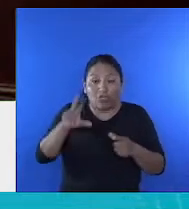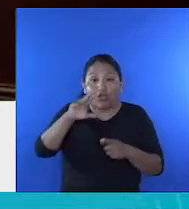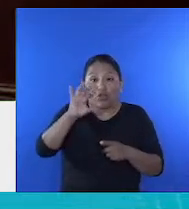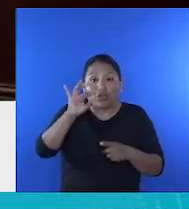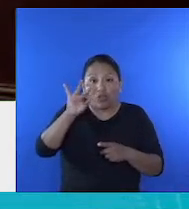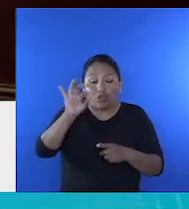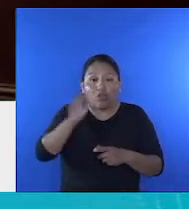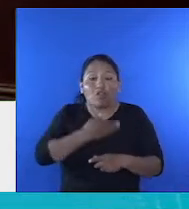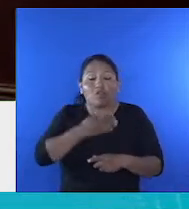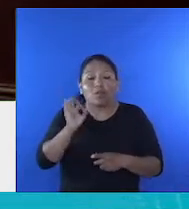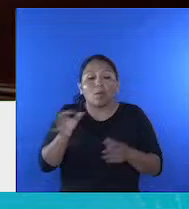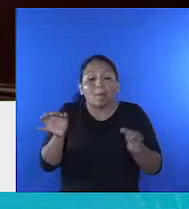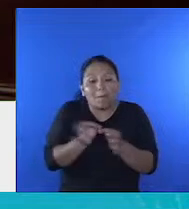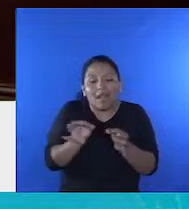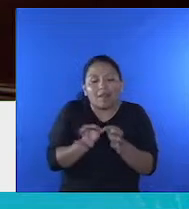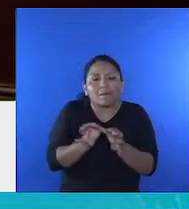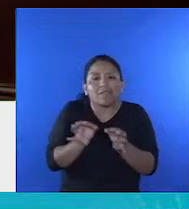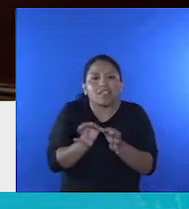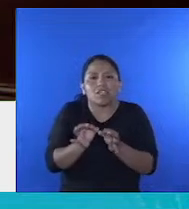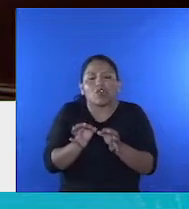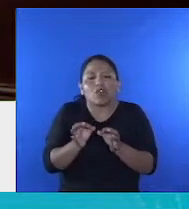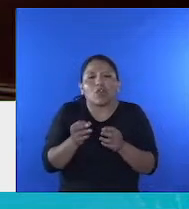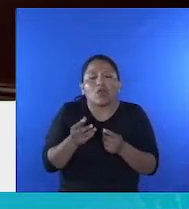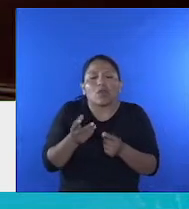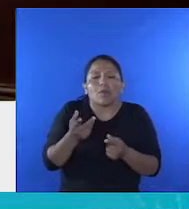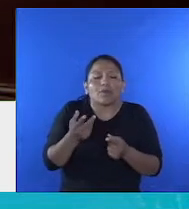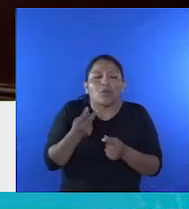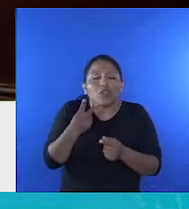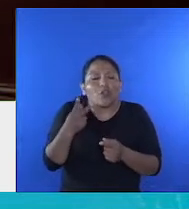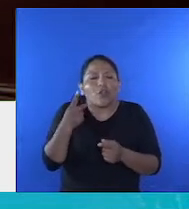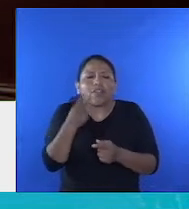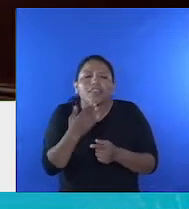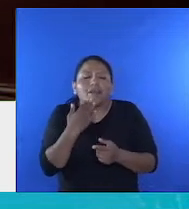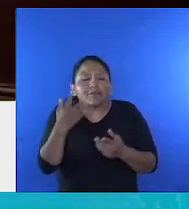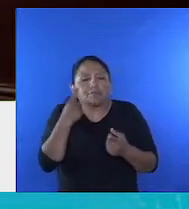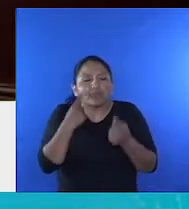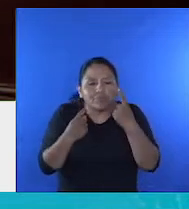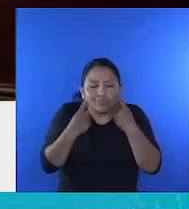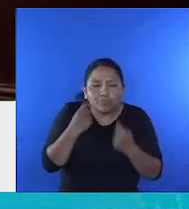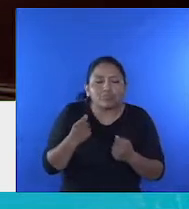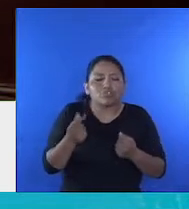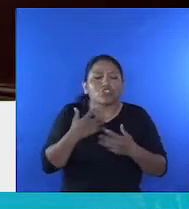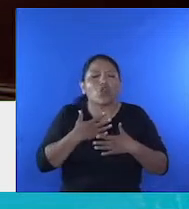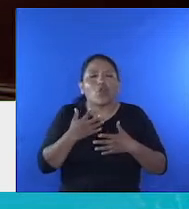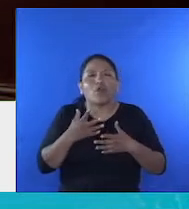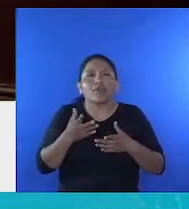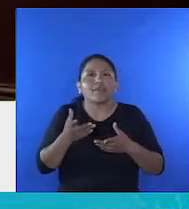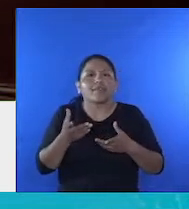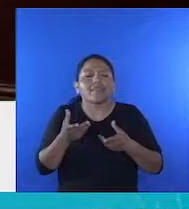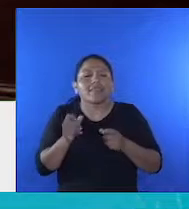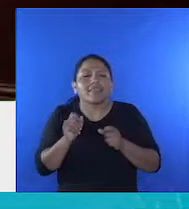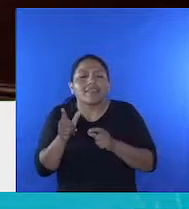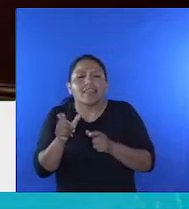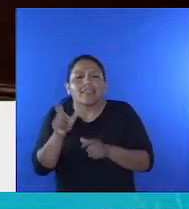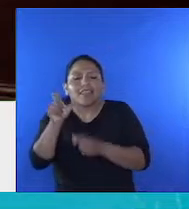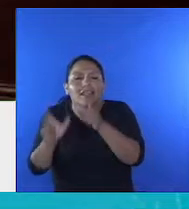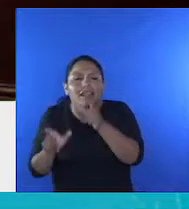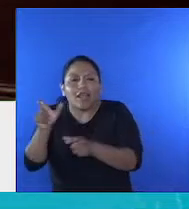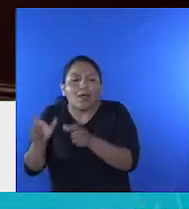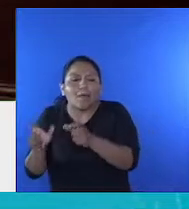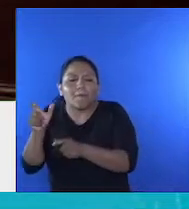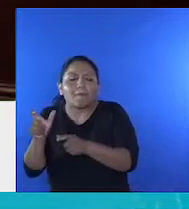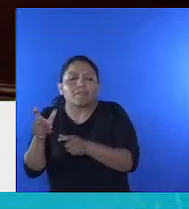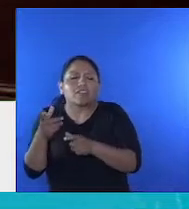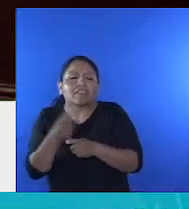que dice: Malvinas no se priva ni nos priva del llanto cada 2 de abril, porque no es el llanto del bronce sin voz, ni el que los desmalvinizadores